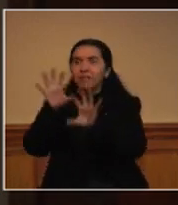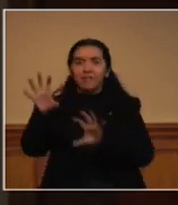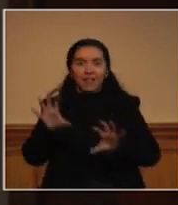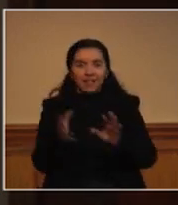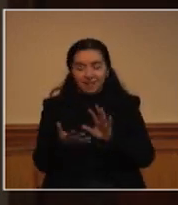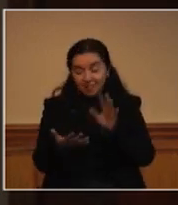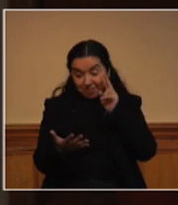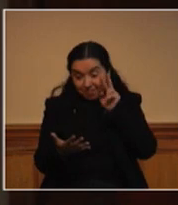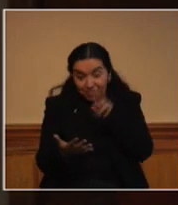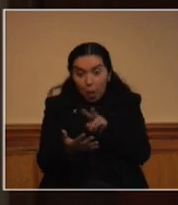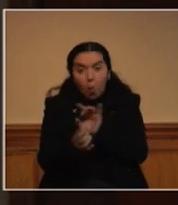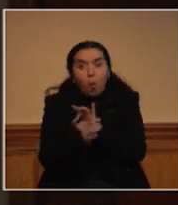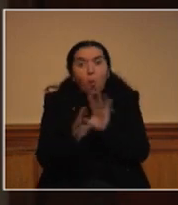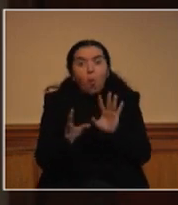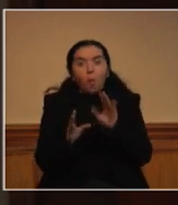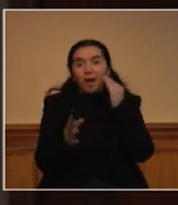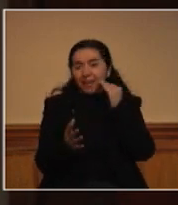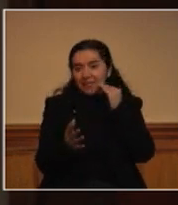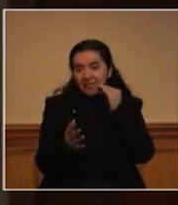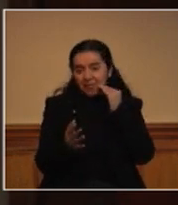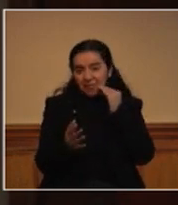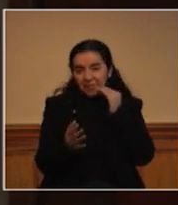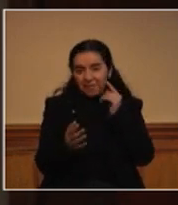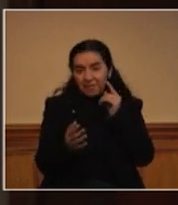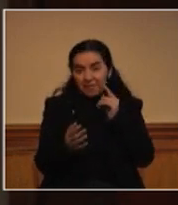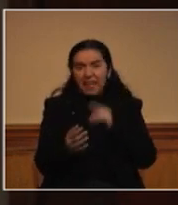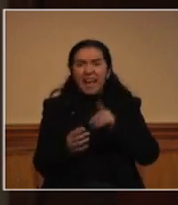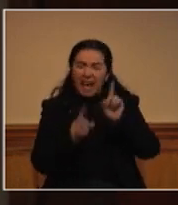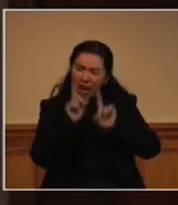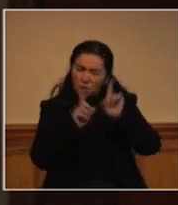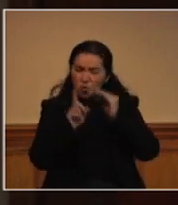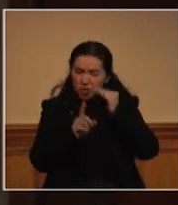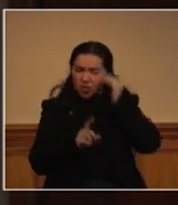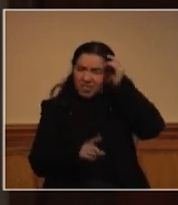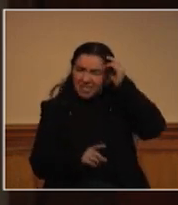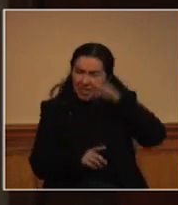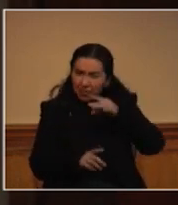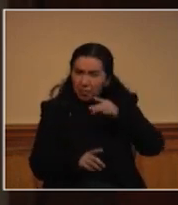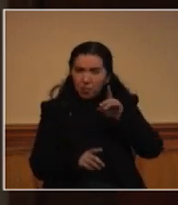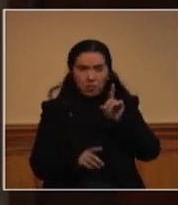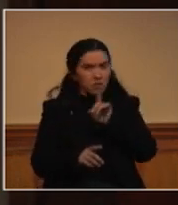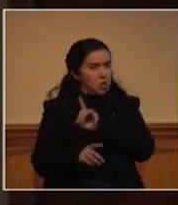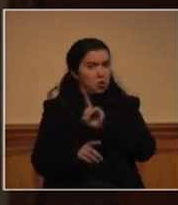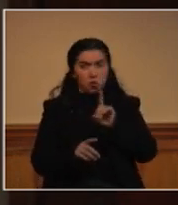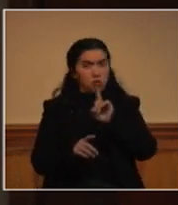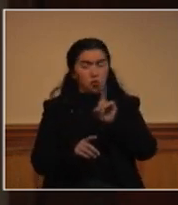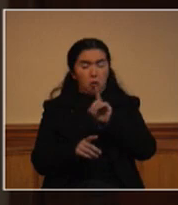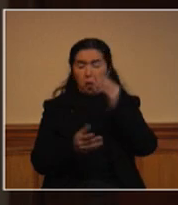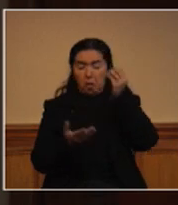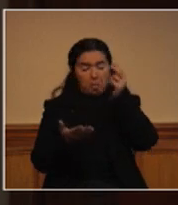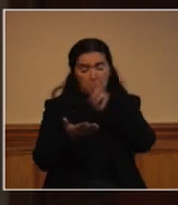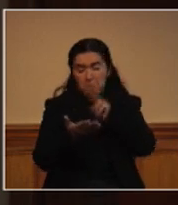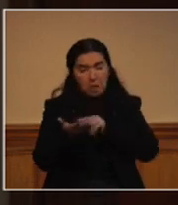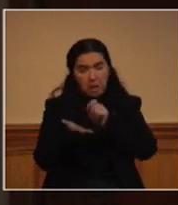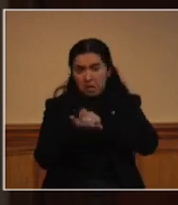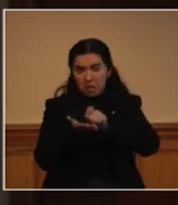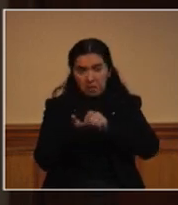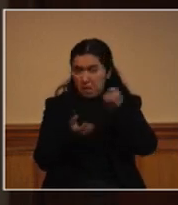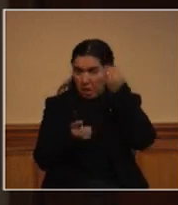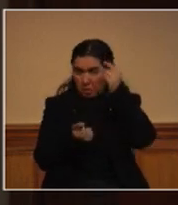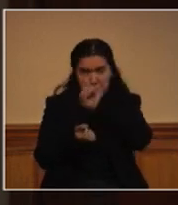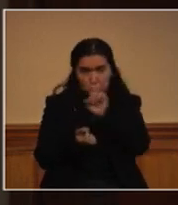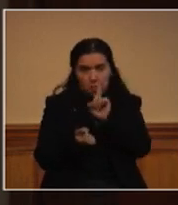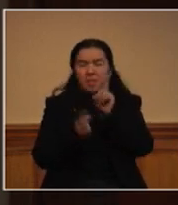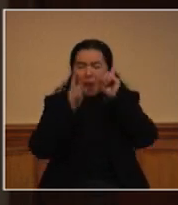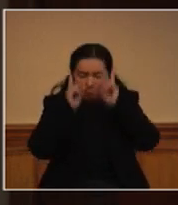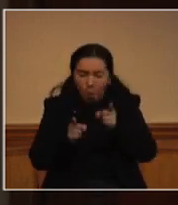que cualquier niño, incluso aquellos niños que sabemos de antemano que no van a aprender a leer, incluso esos niños